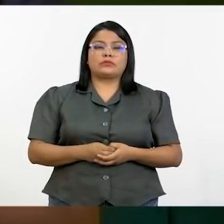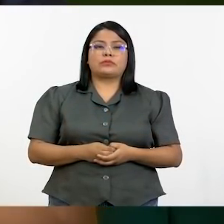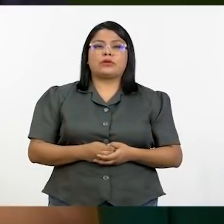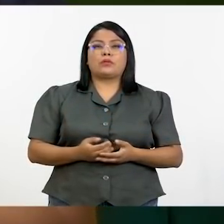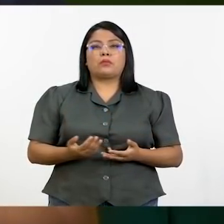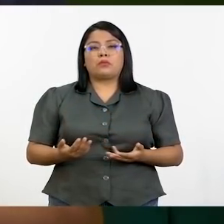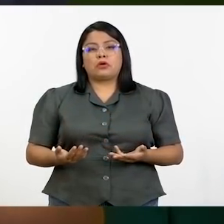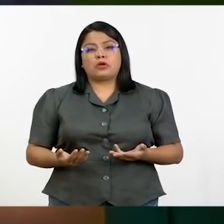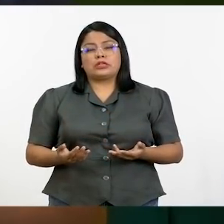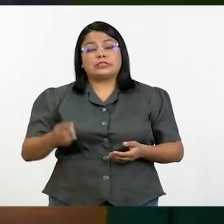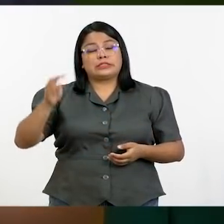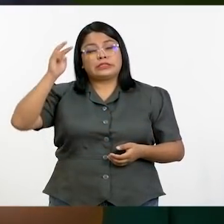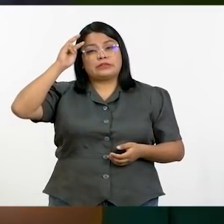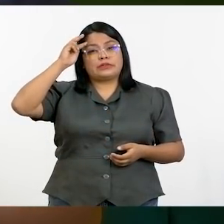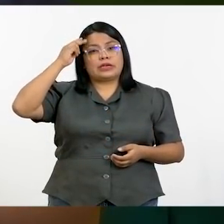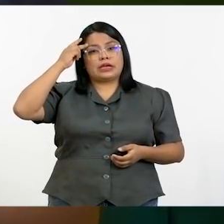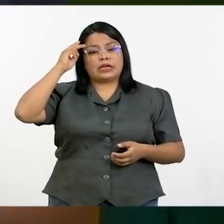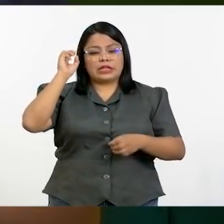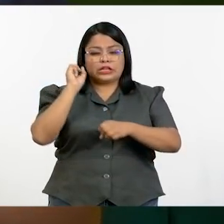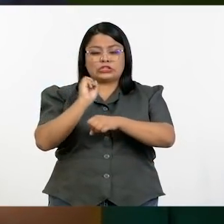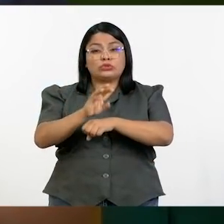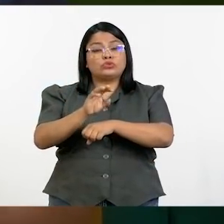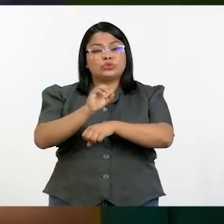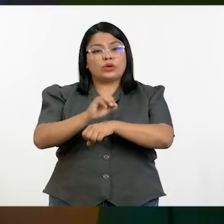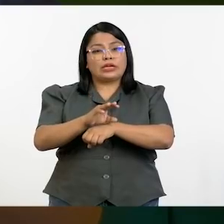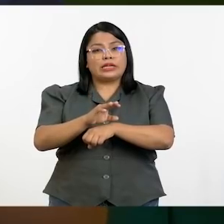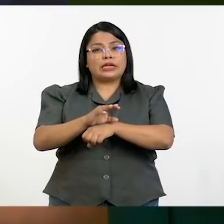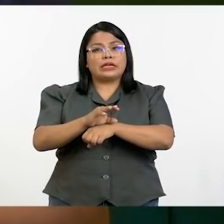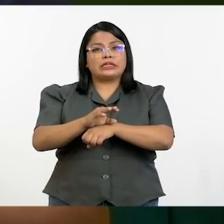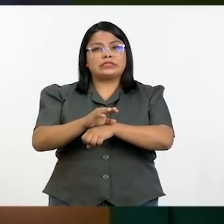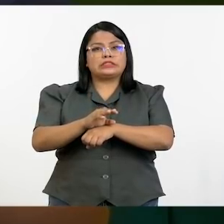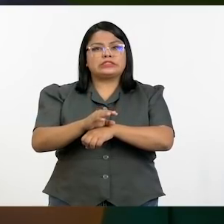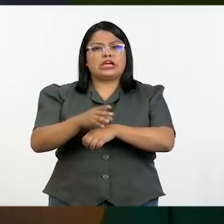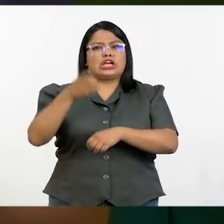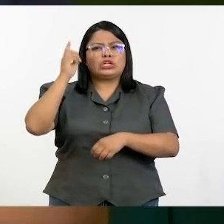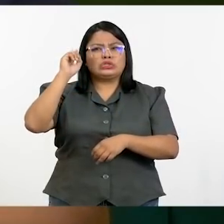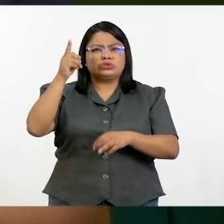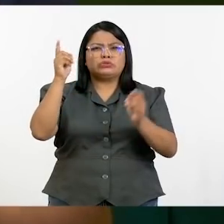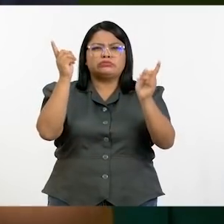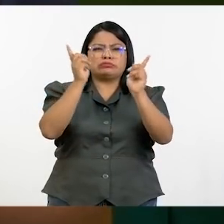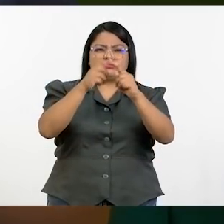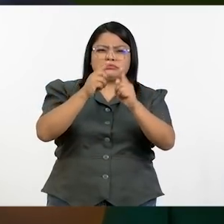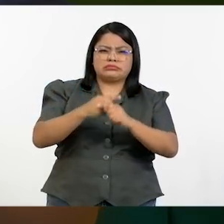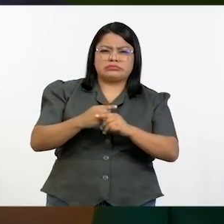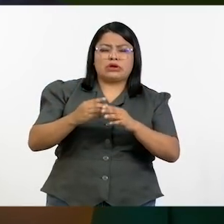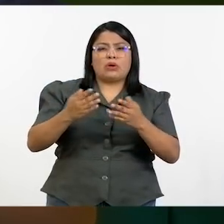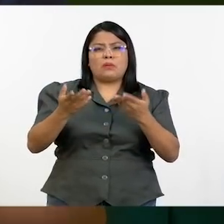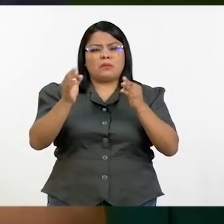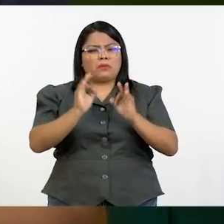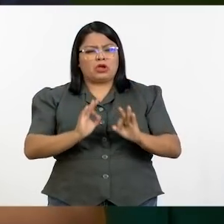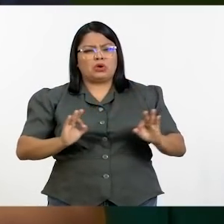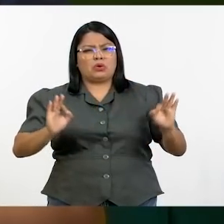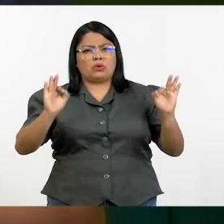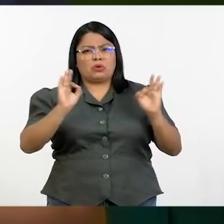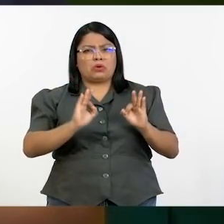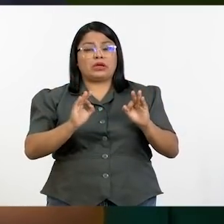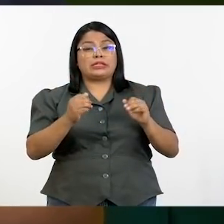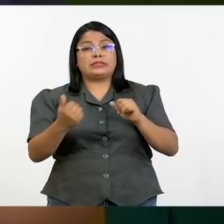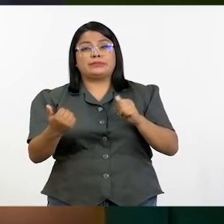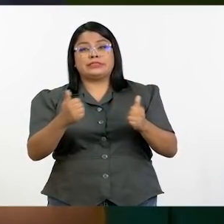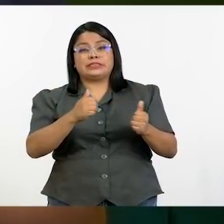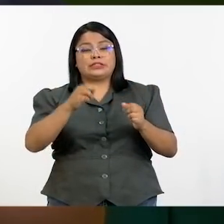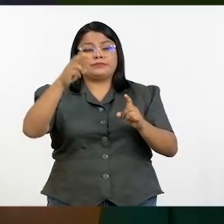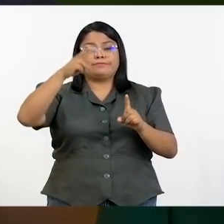una sugerencia. Esto quiere decir que el docente puede retomarla, puede adecuarla o incluso puede mejorarla de acuerdo a